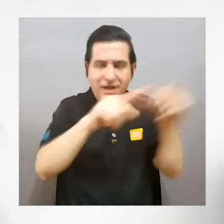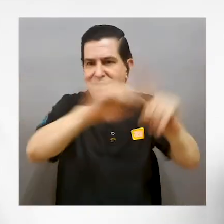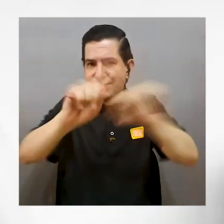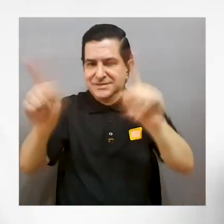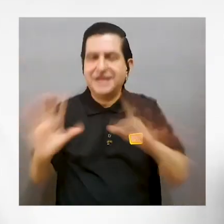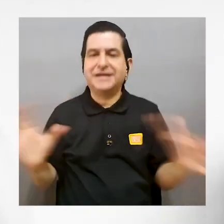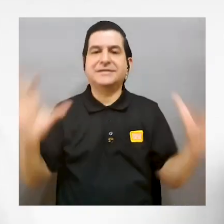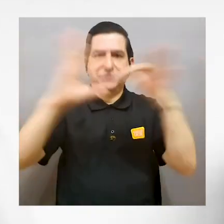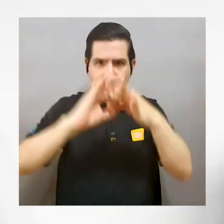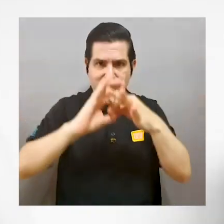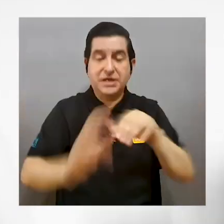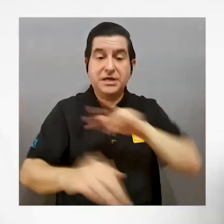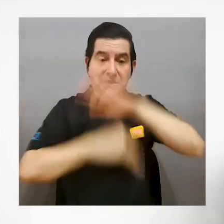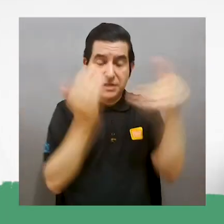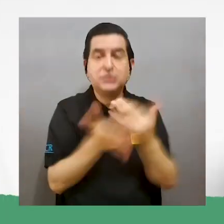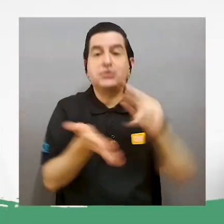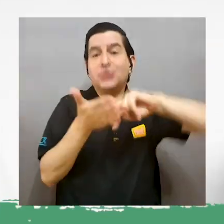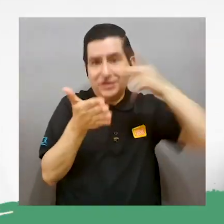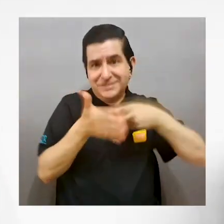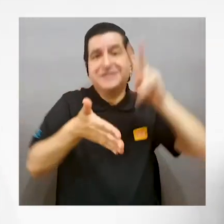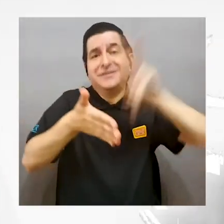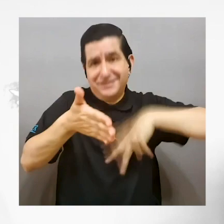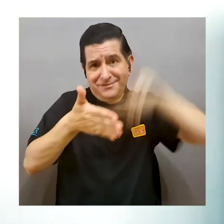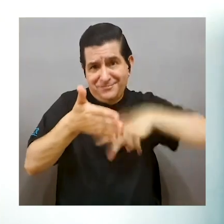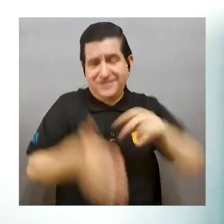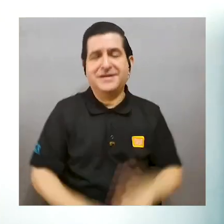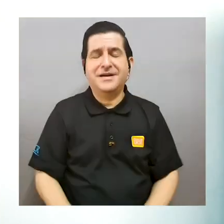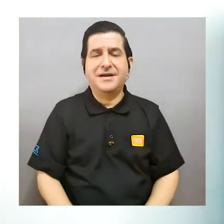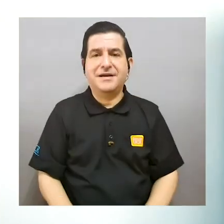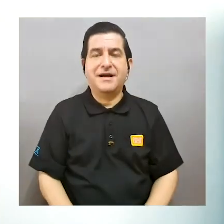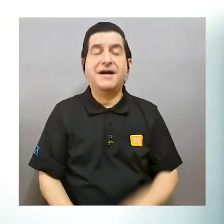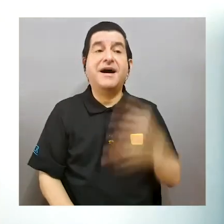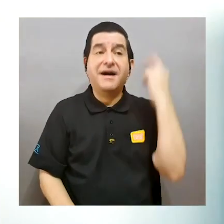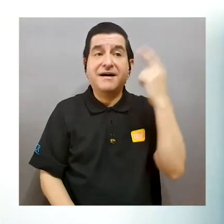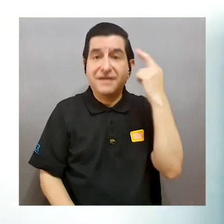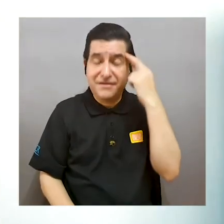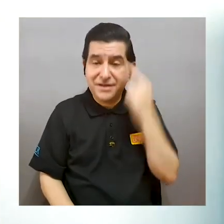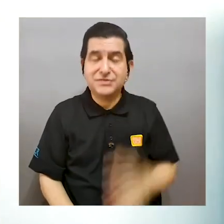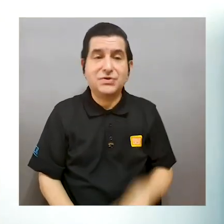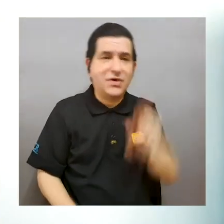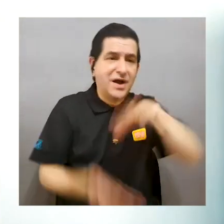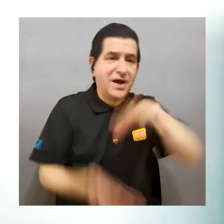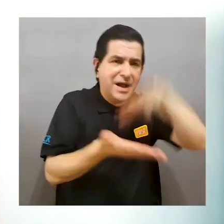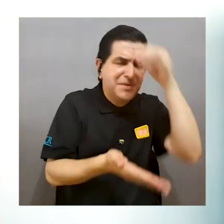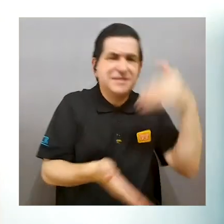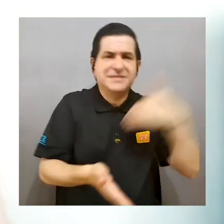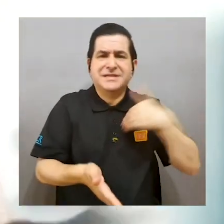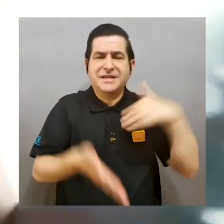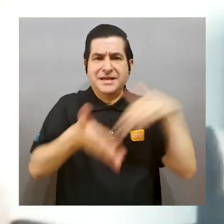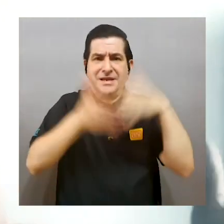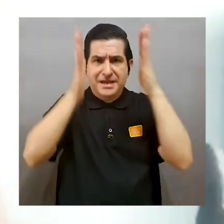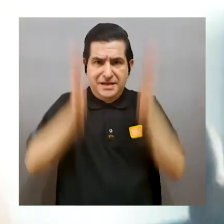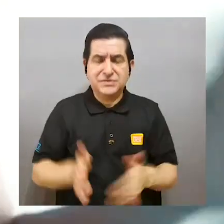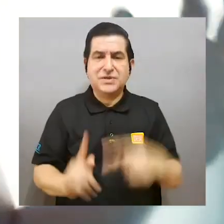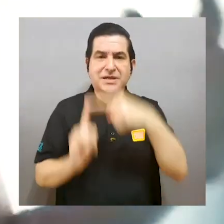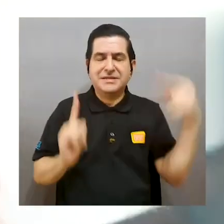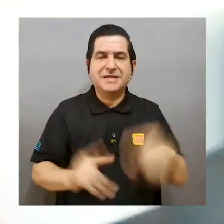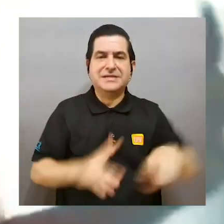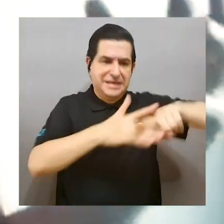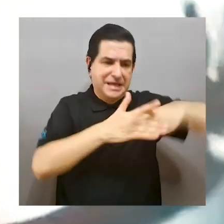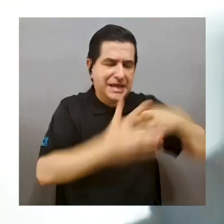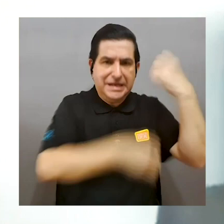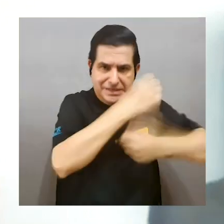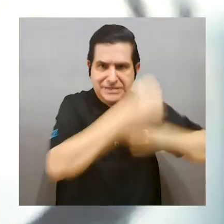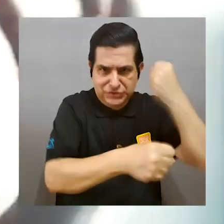otras disciplinas asociadas, porque todas implican leer. Se viene mucho explicado por ese aprendizaje que están teniendo los estudiantes desde los